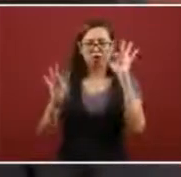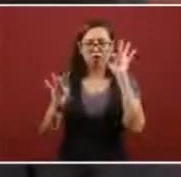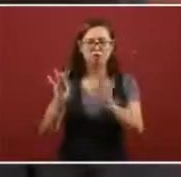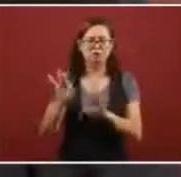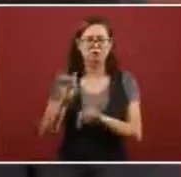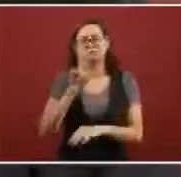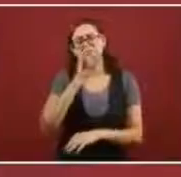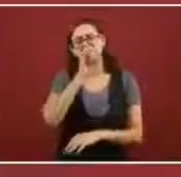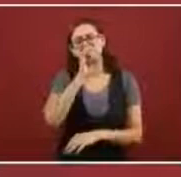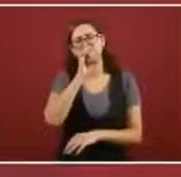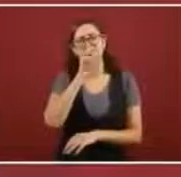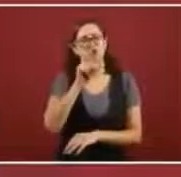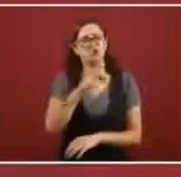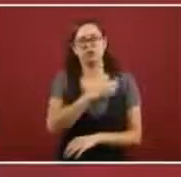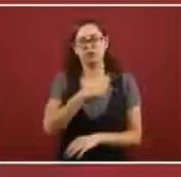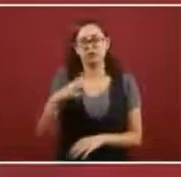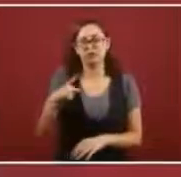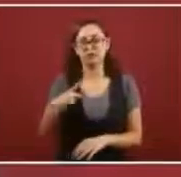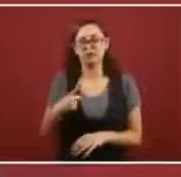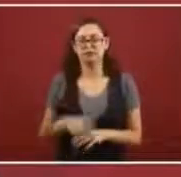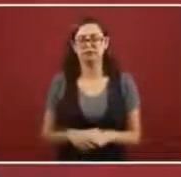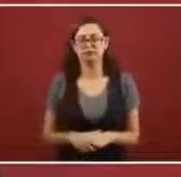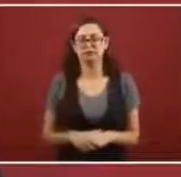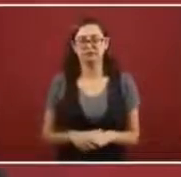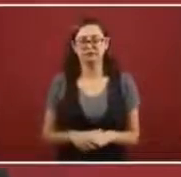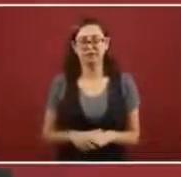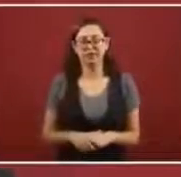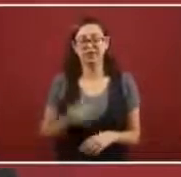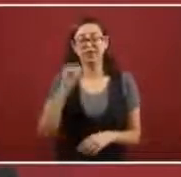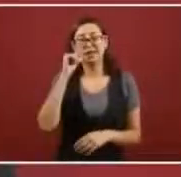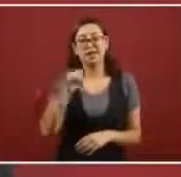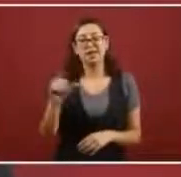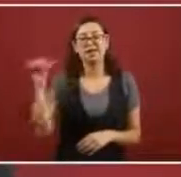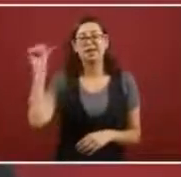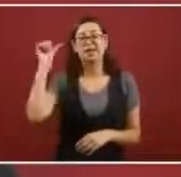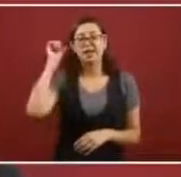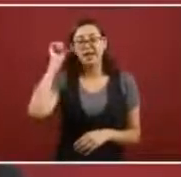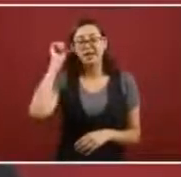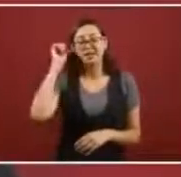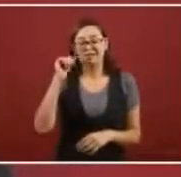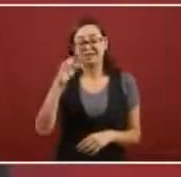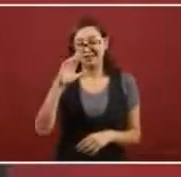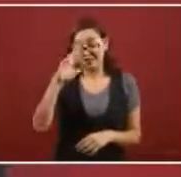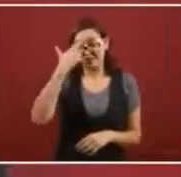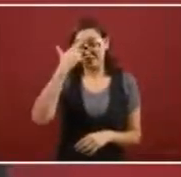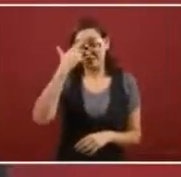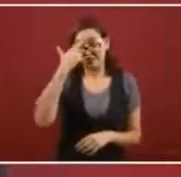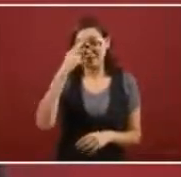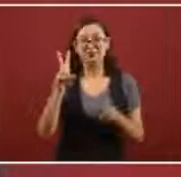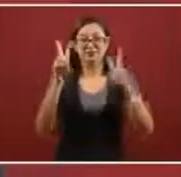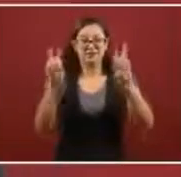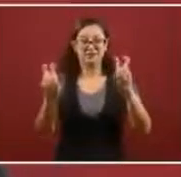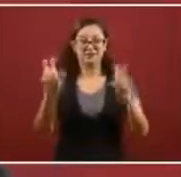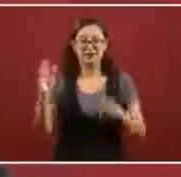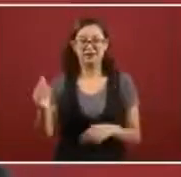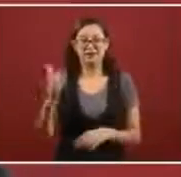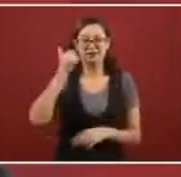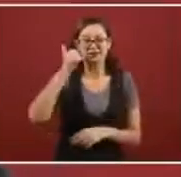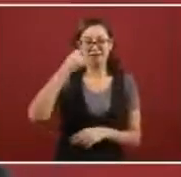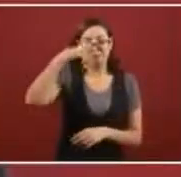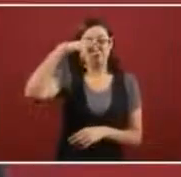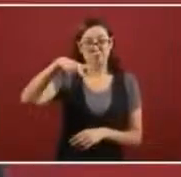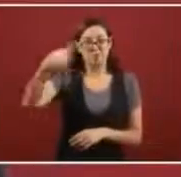Ayer hablábamos de cómo cuando iban a entregar teléfonos de México hubo una